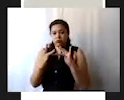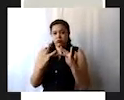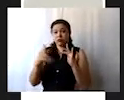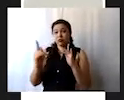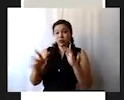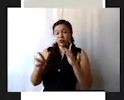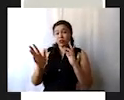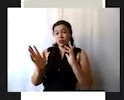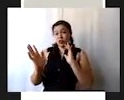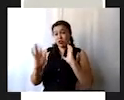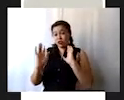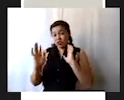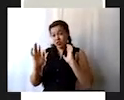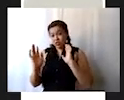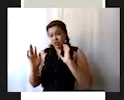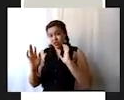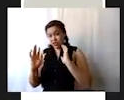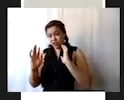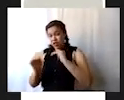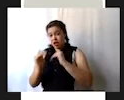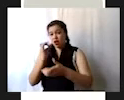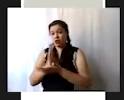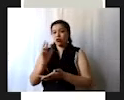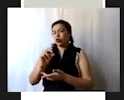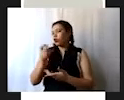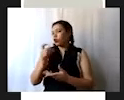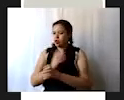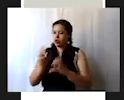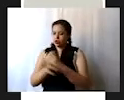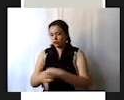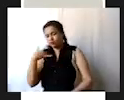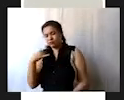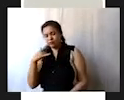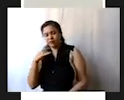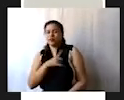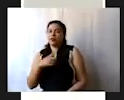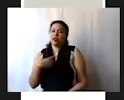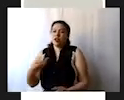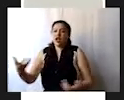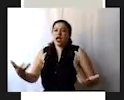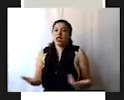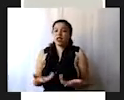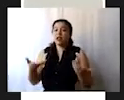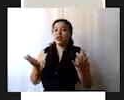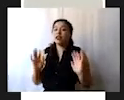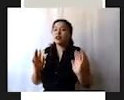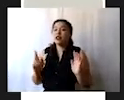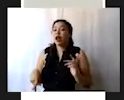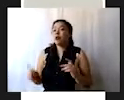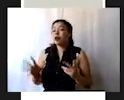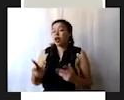exhaustivos, hay muchos otros esfuerzos que se deben de llevar a cabo, pero se empieza ya a decir que para